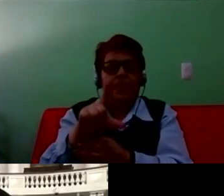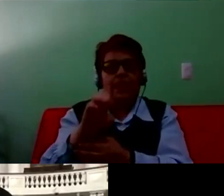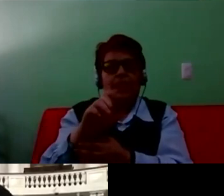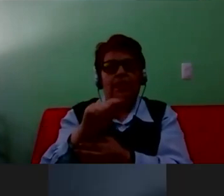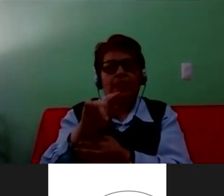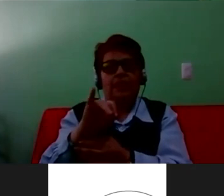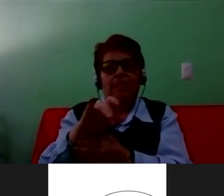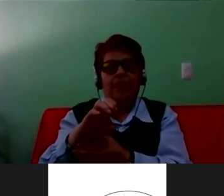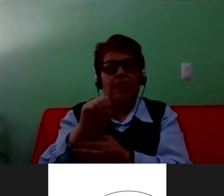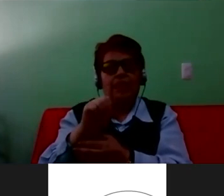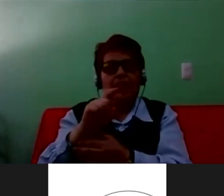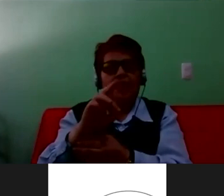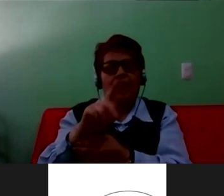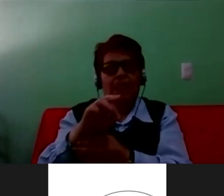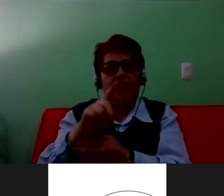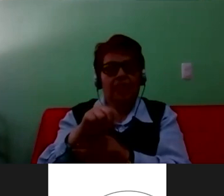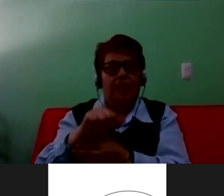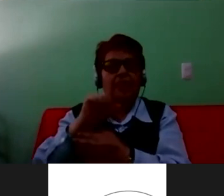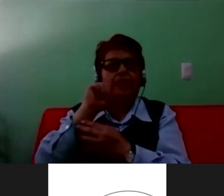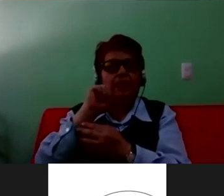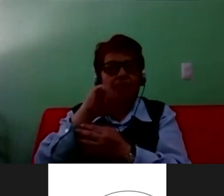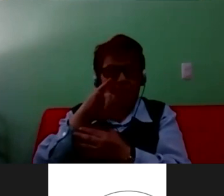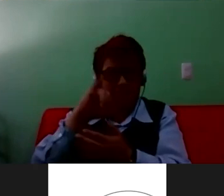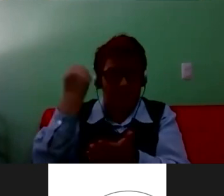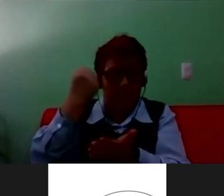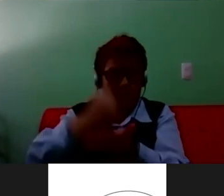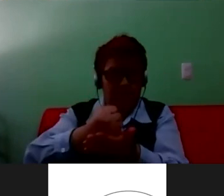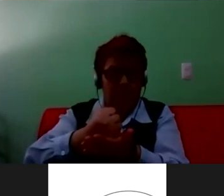Estrada. Estrada a favor de aprobar.